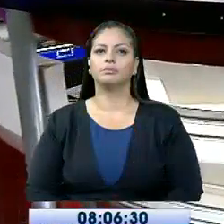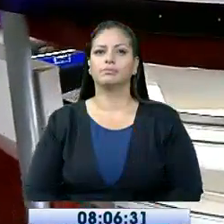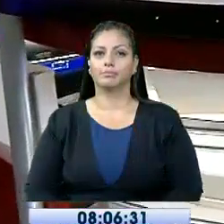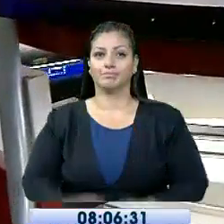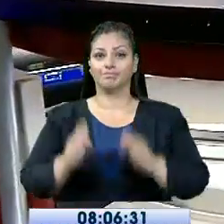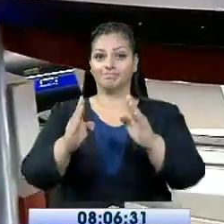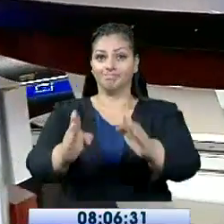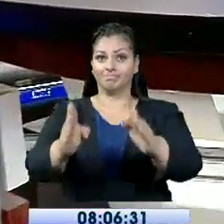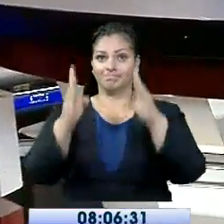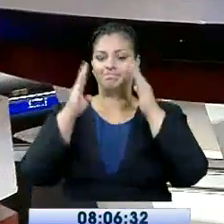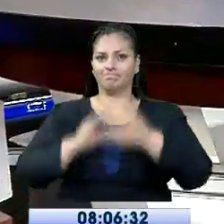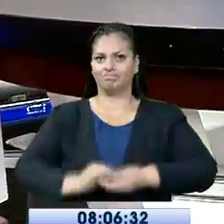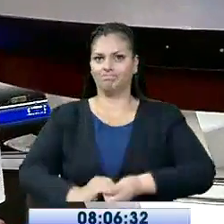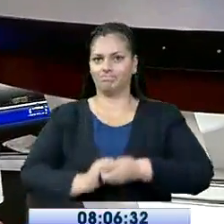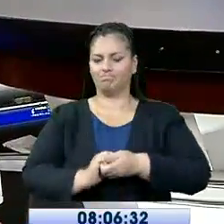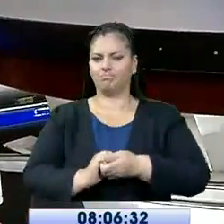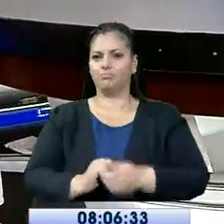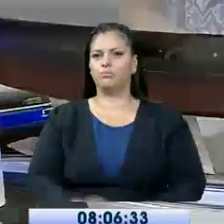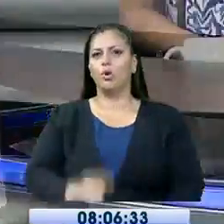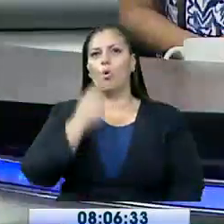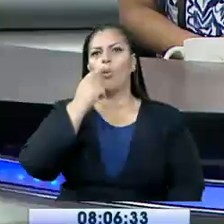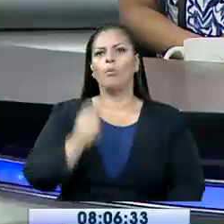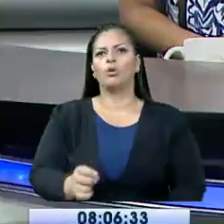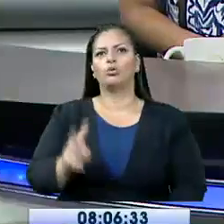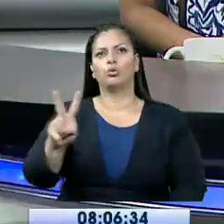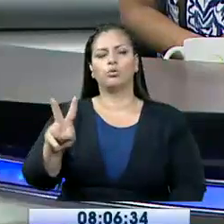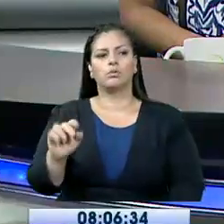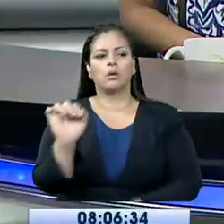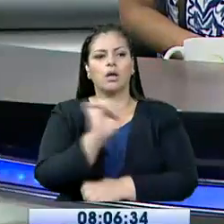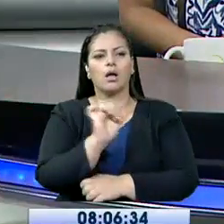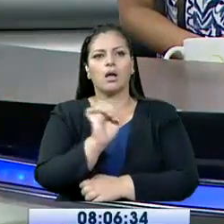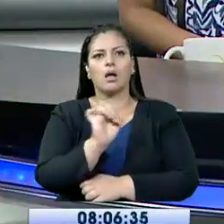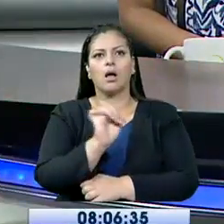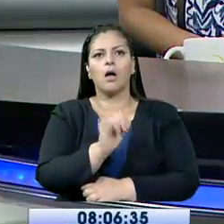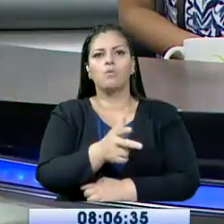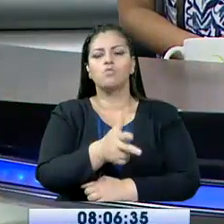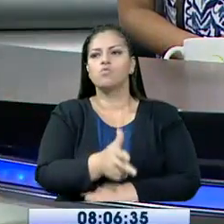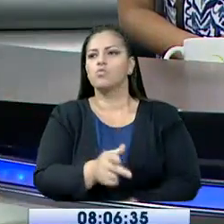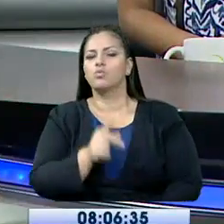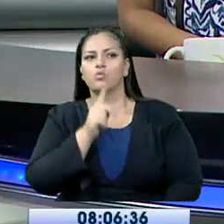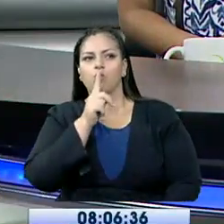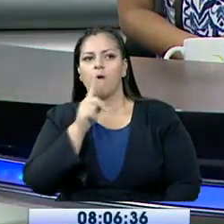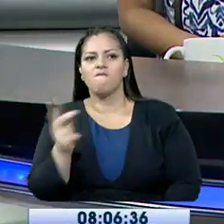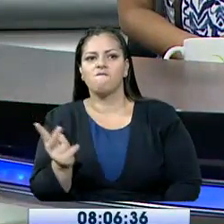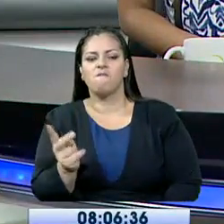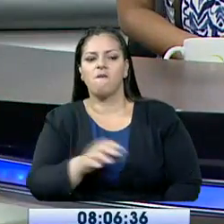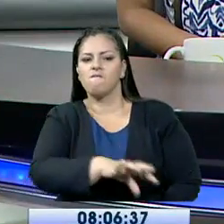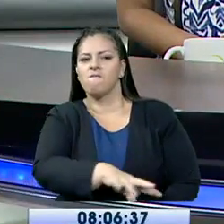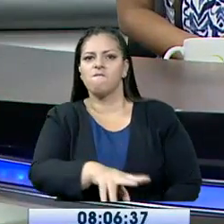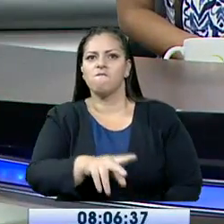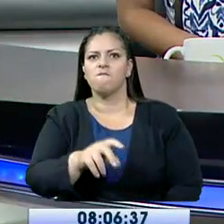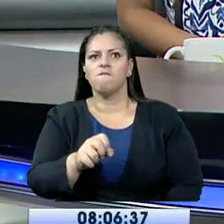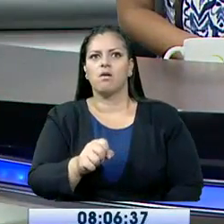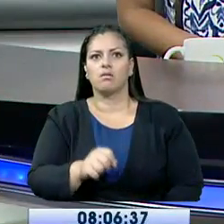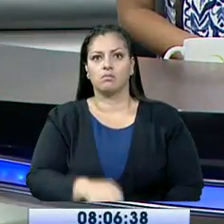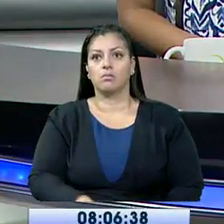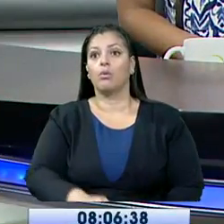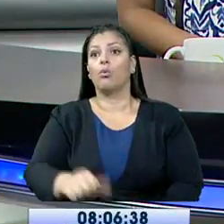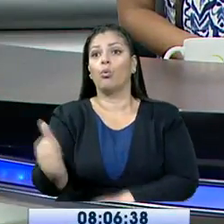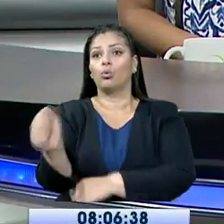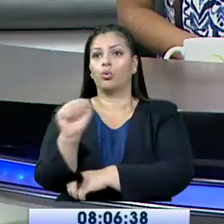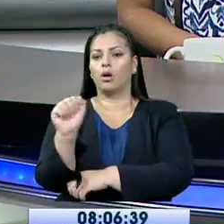Presten atención, amigos, detienen a dos sujetos acusados de sustraerse un automóvil al que habían remolcado con otro